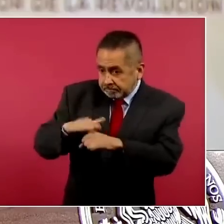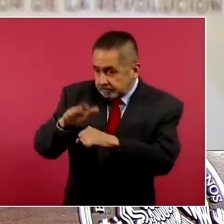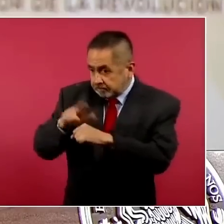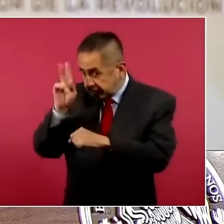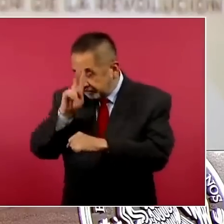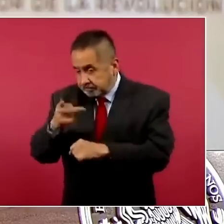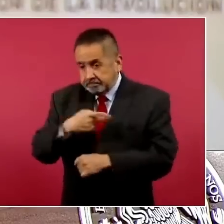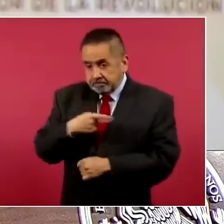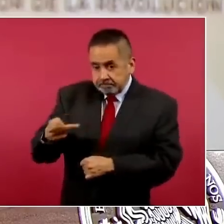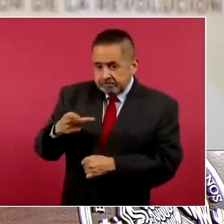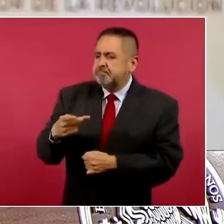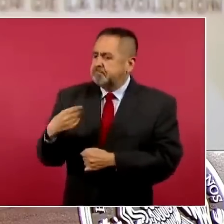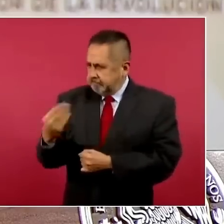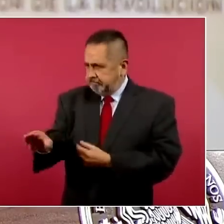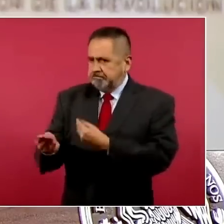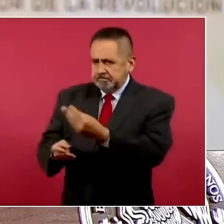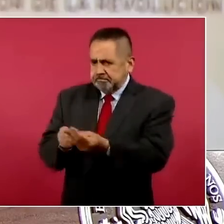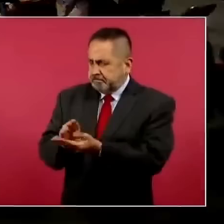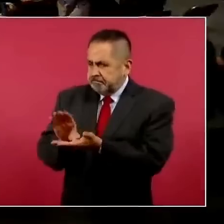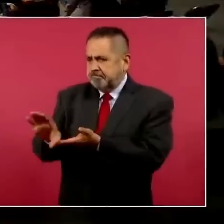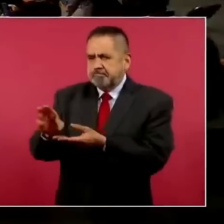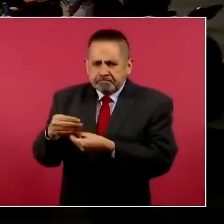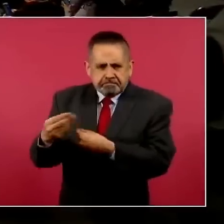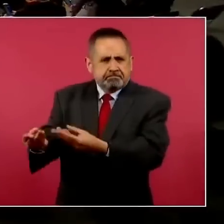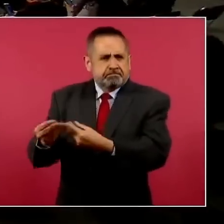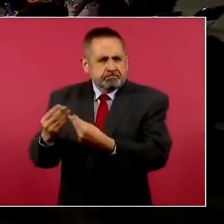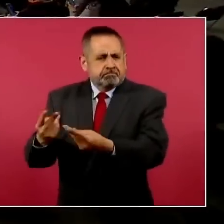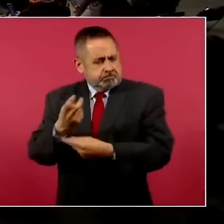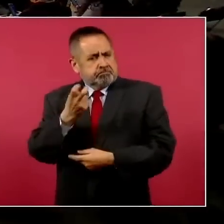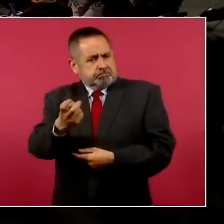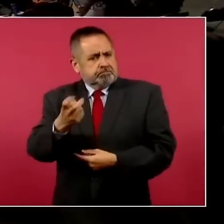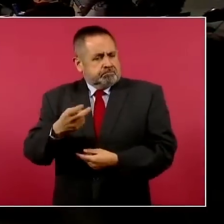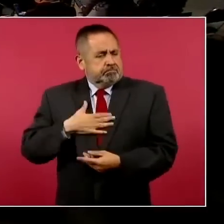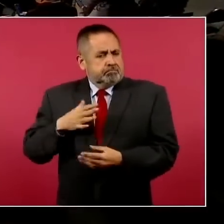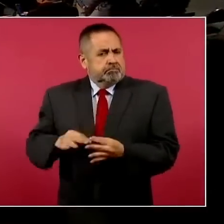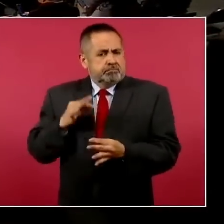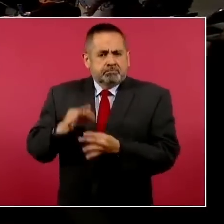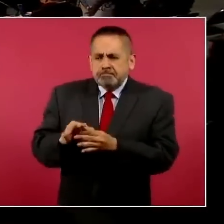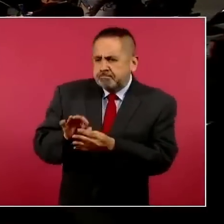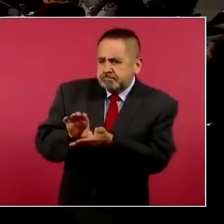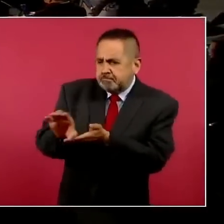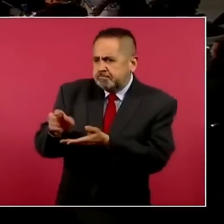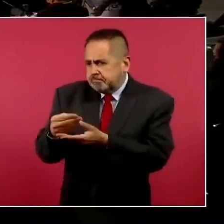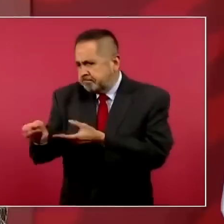a la mayoría del pueblo. ¿Qué es lo que estamos haciendo?